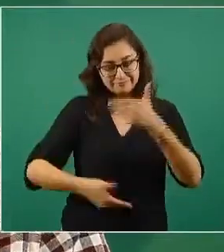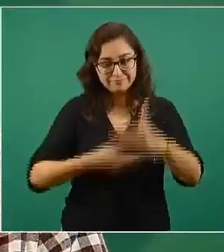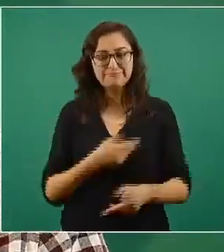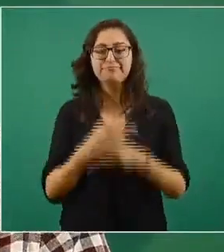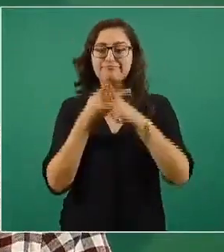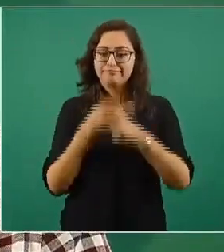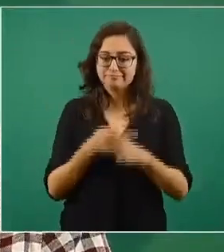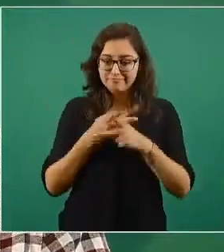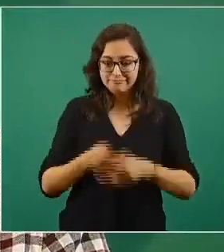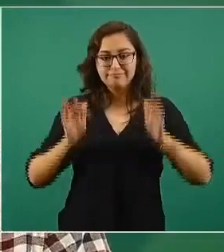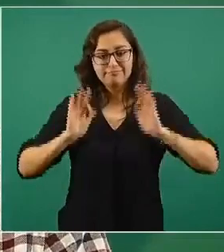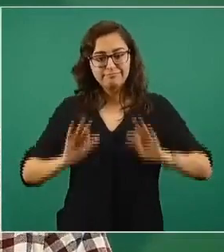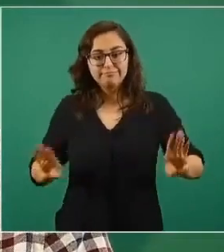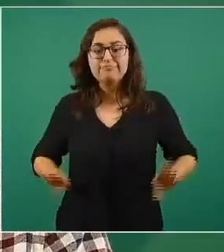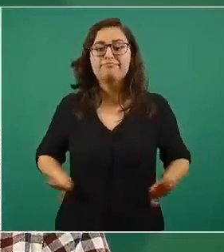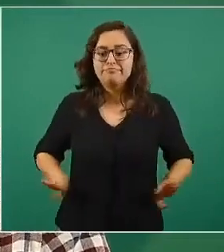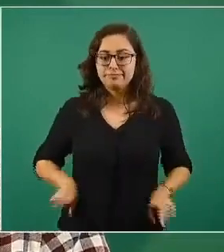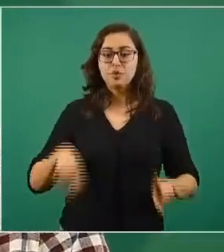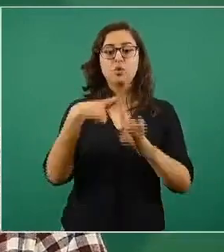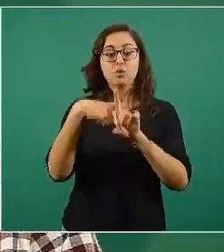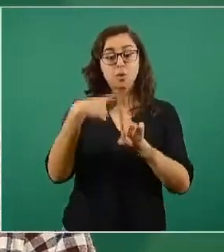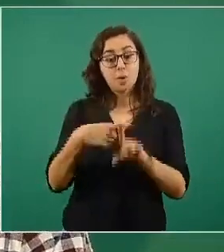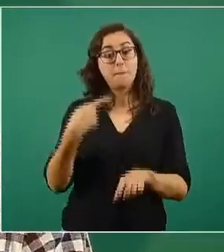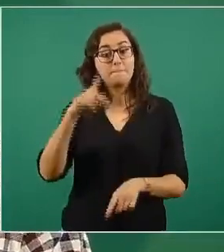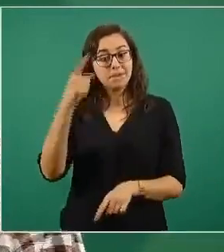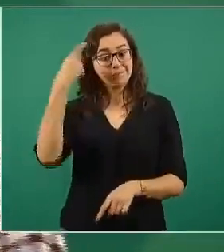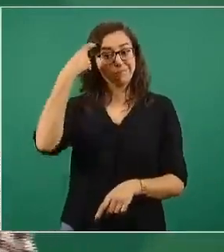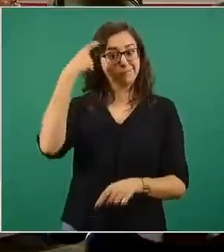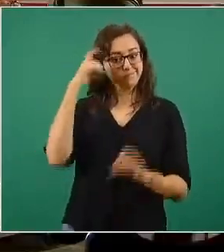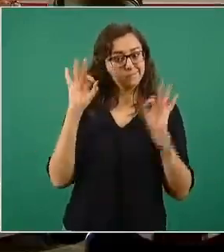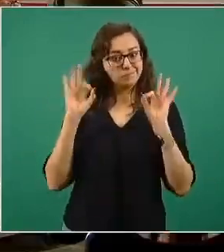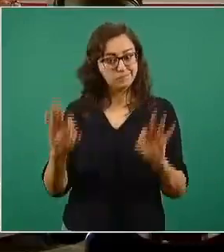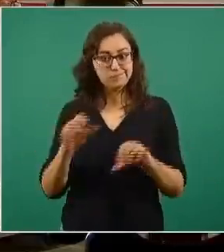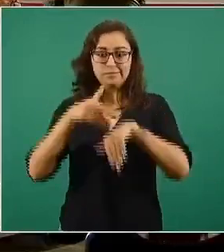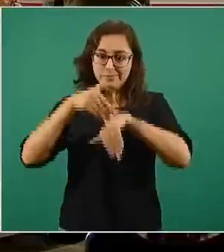optimistas, pero con prudencia y disciplina. Gracias.